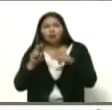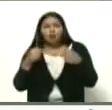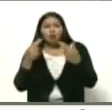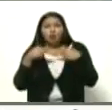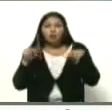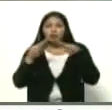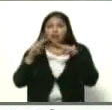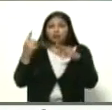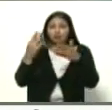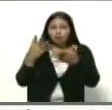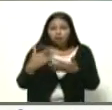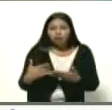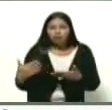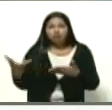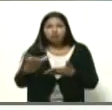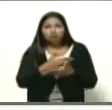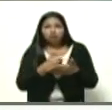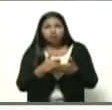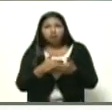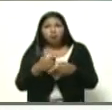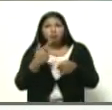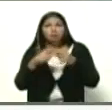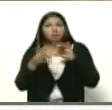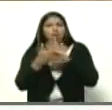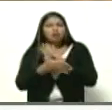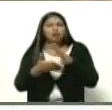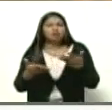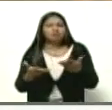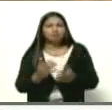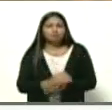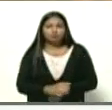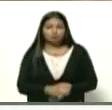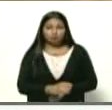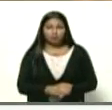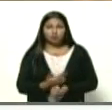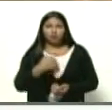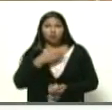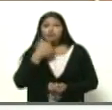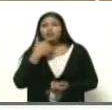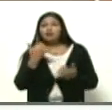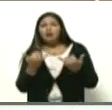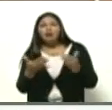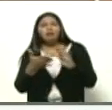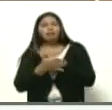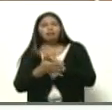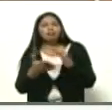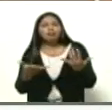momento tuvo y que recogió. Pero lo que quiero decirles con esto es que